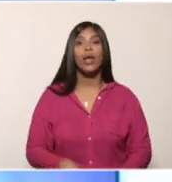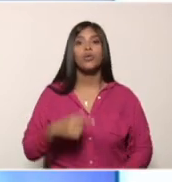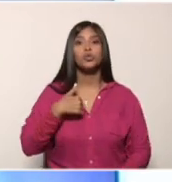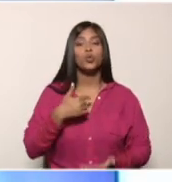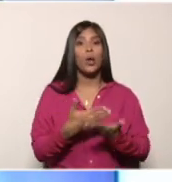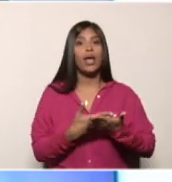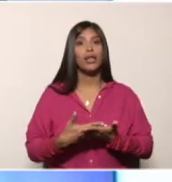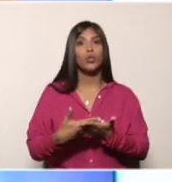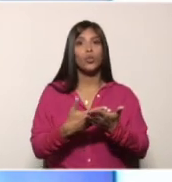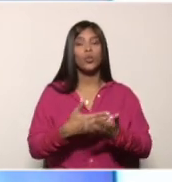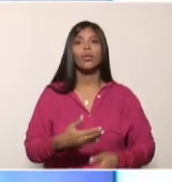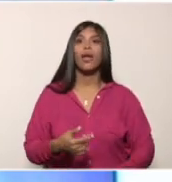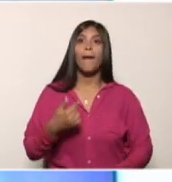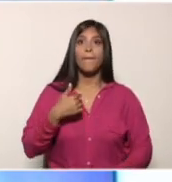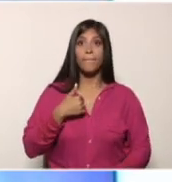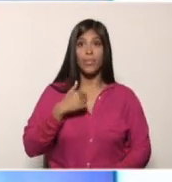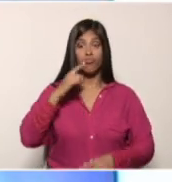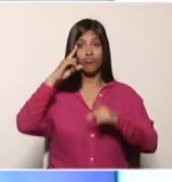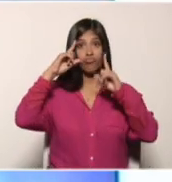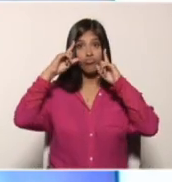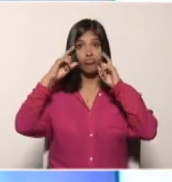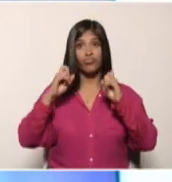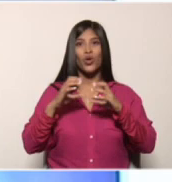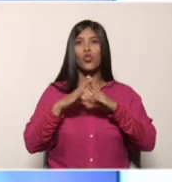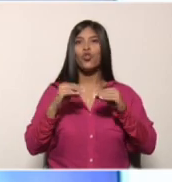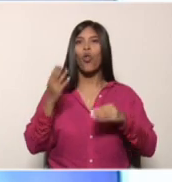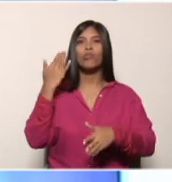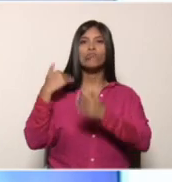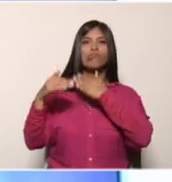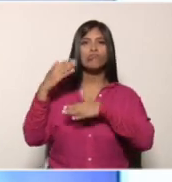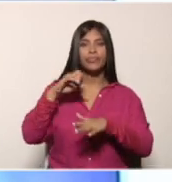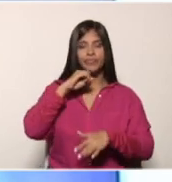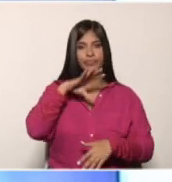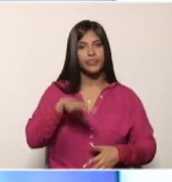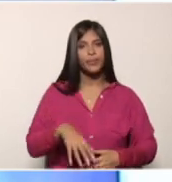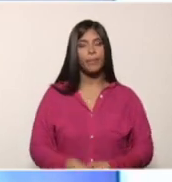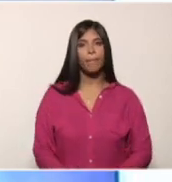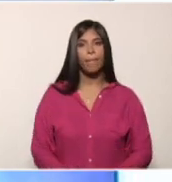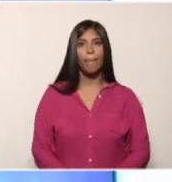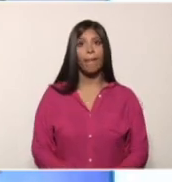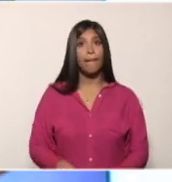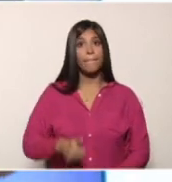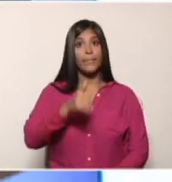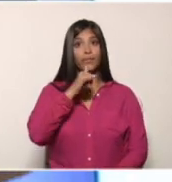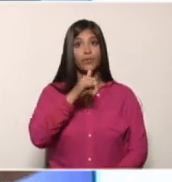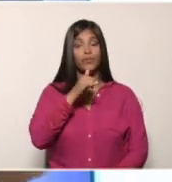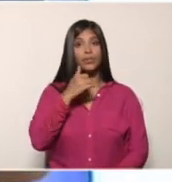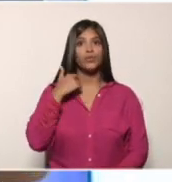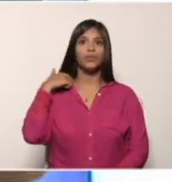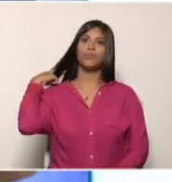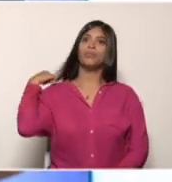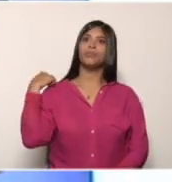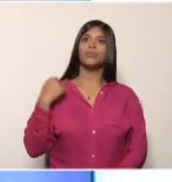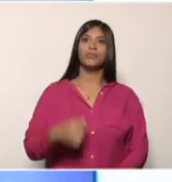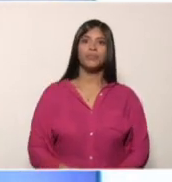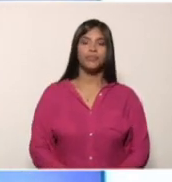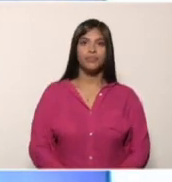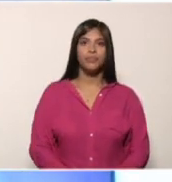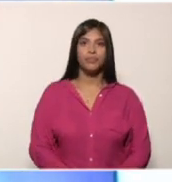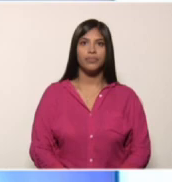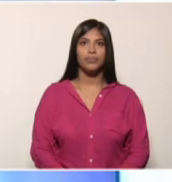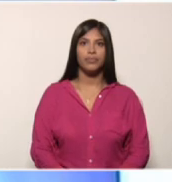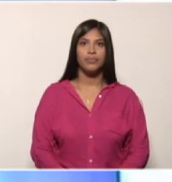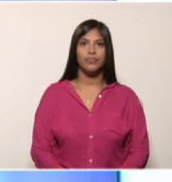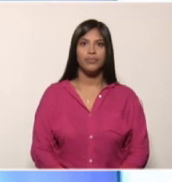estudié, ¿verdad? Mis especialidades, todo eso sería esa parte. Continuemos con dos palabras más. Social care.